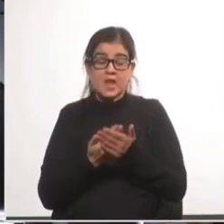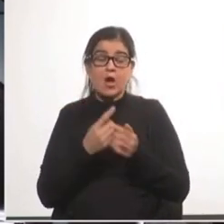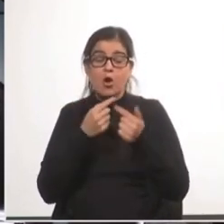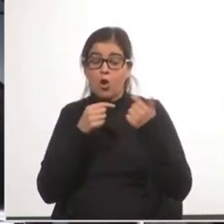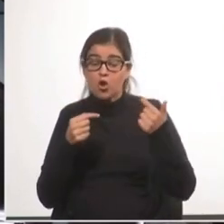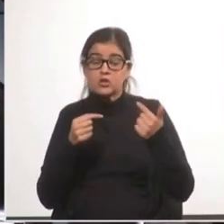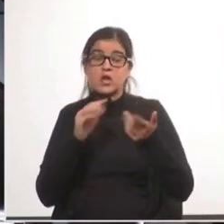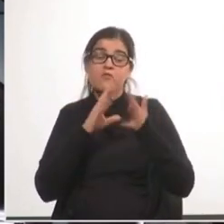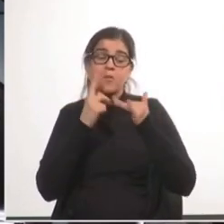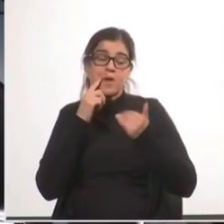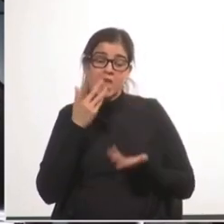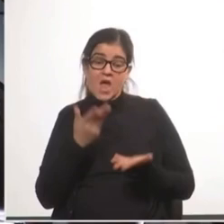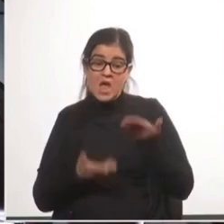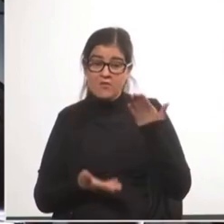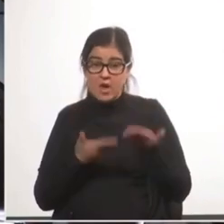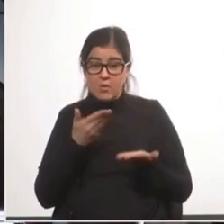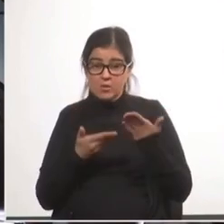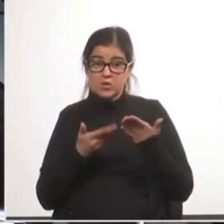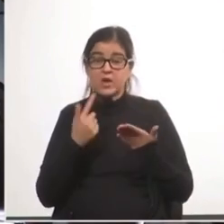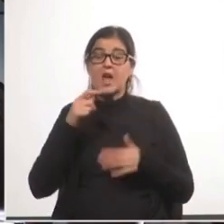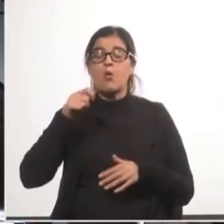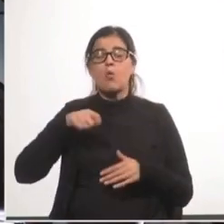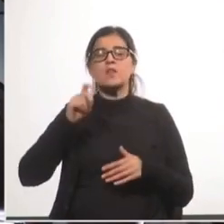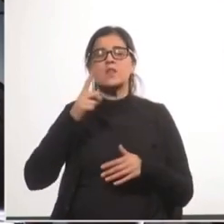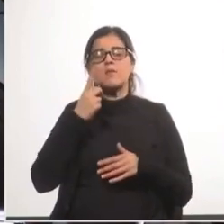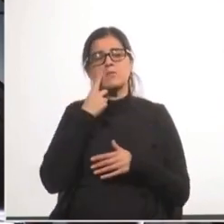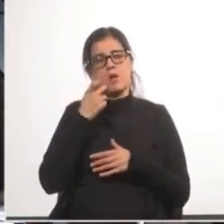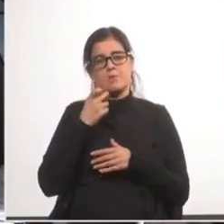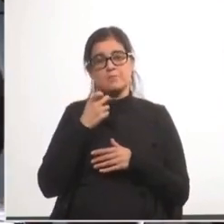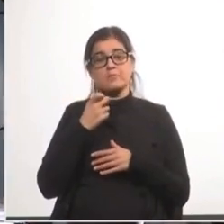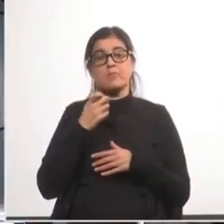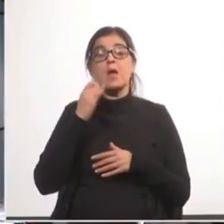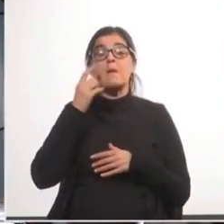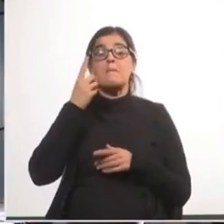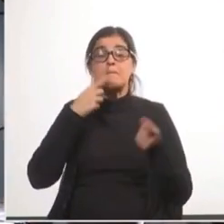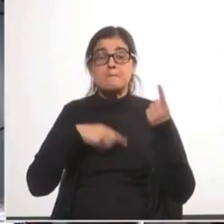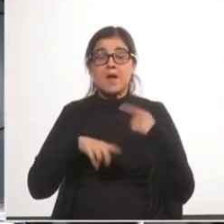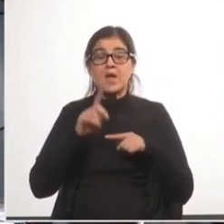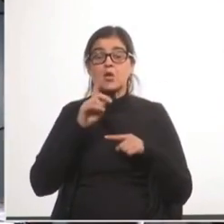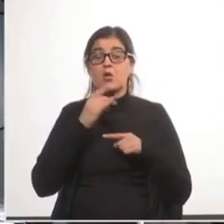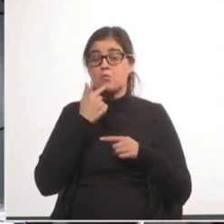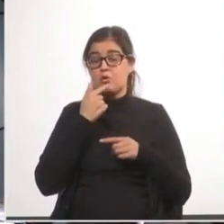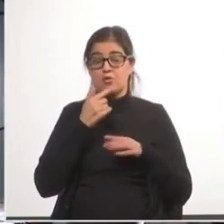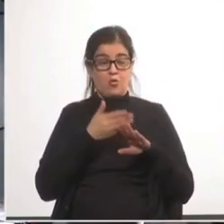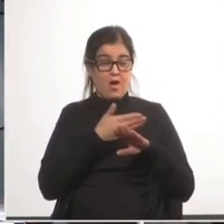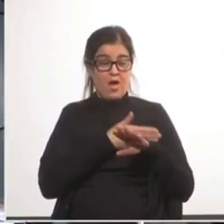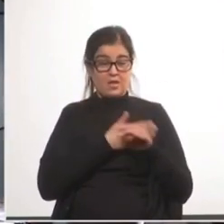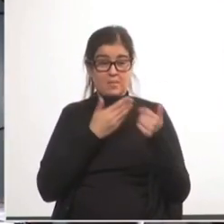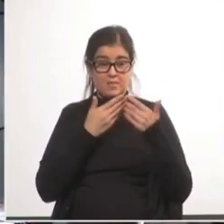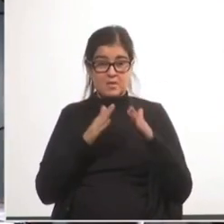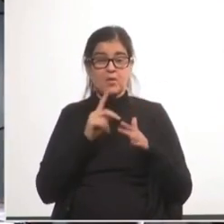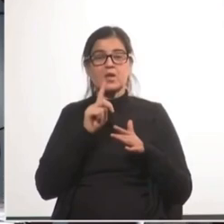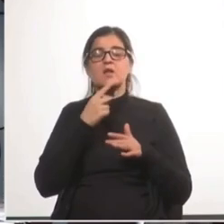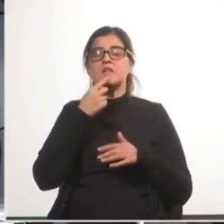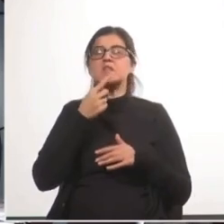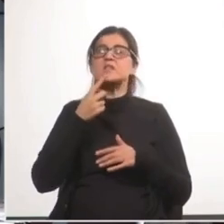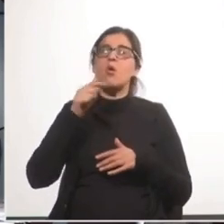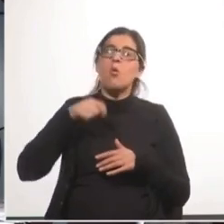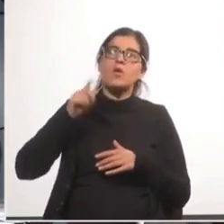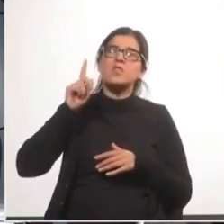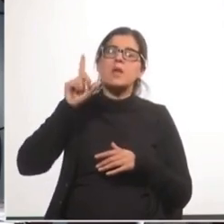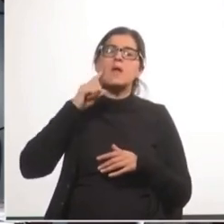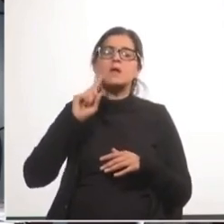o criterios de valoración que el juez debe tomar en cuenta, pero, como lo dije al principio, le termina diciendo al juez que